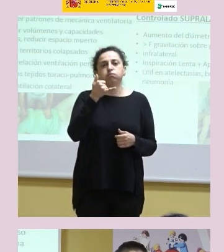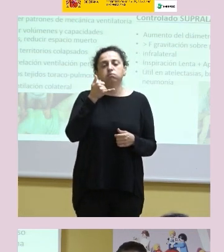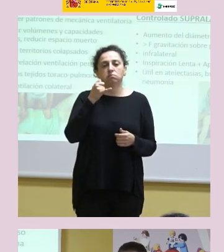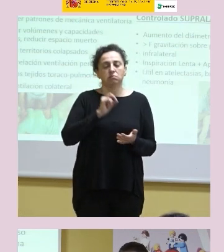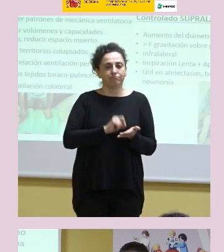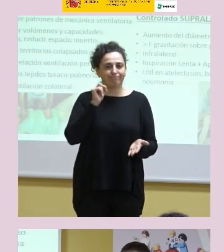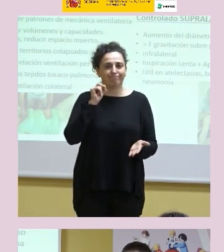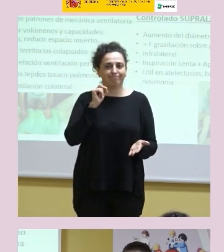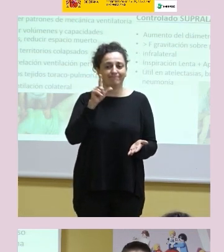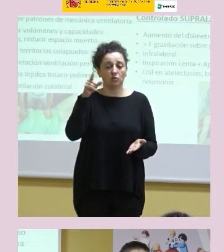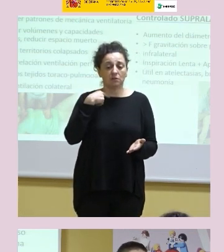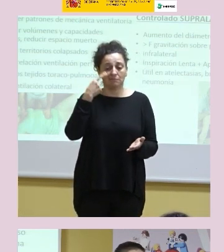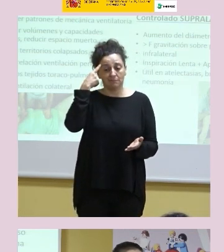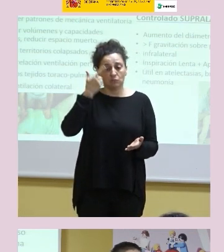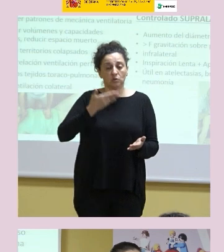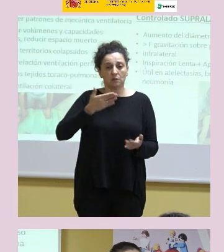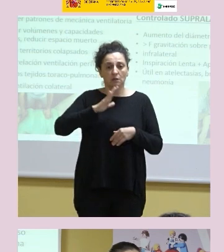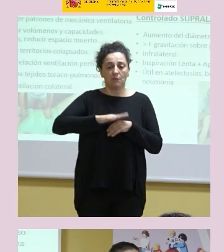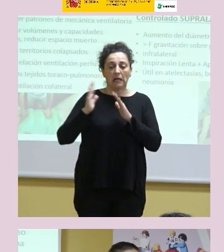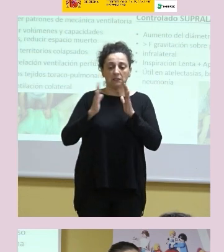en cuenta también a la hora de adaptar las sesiones.